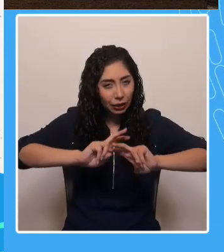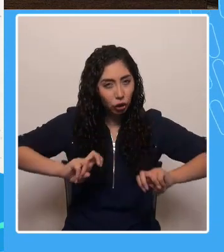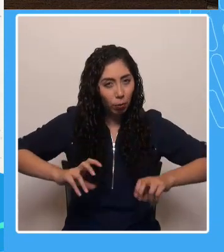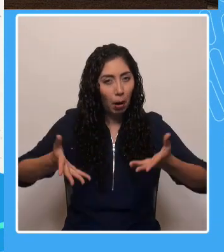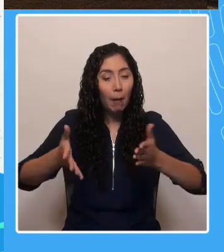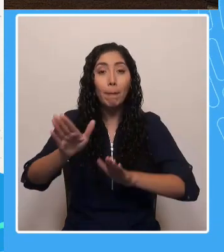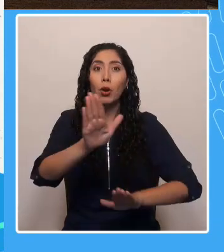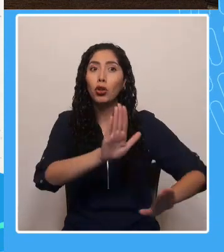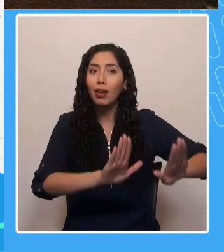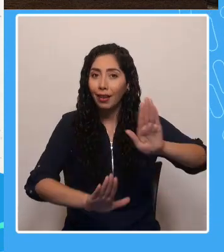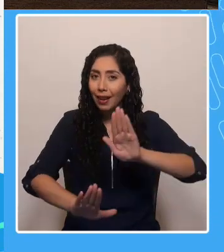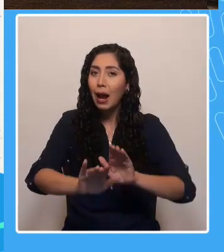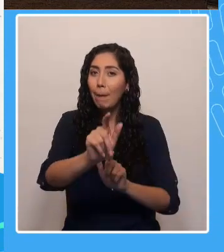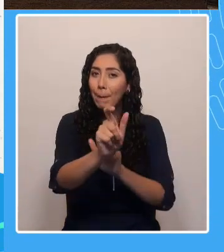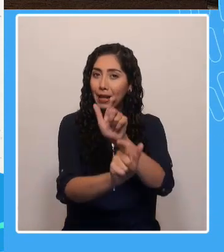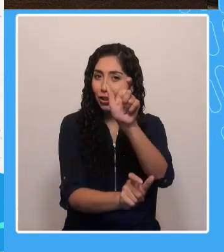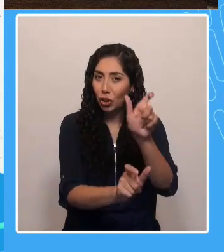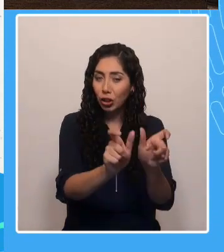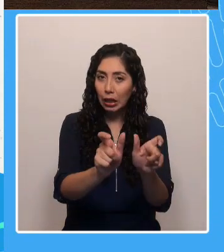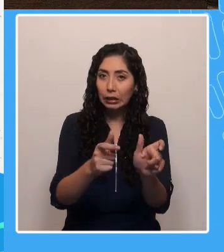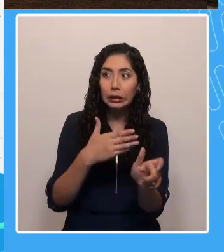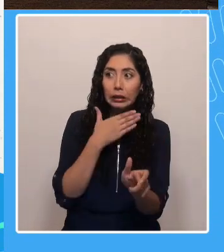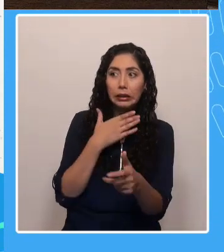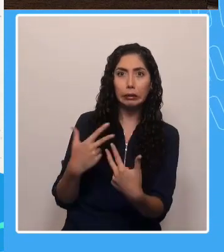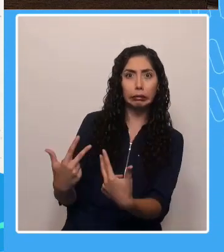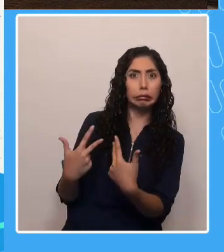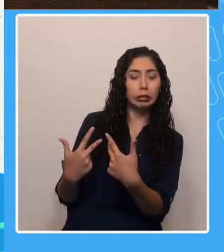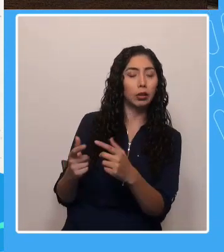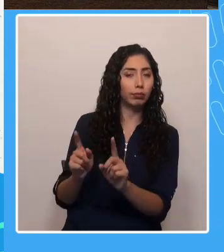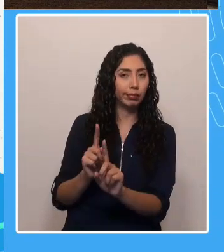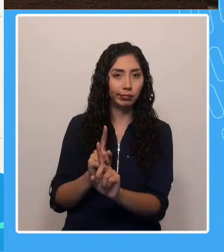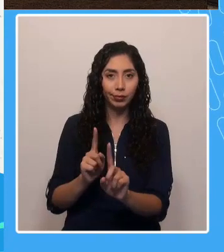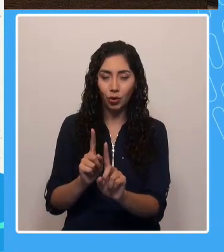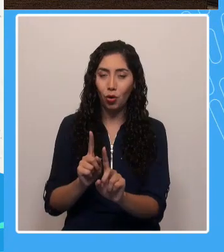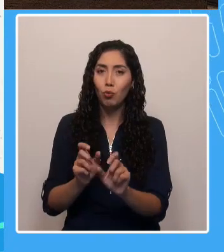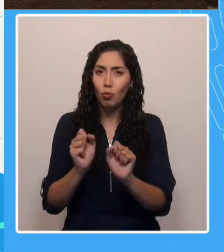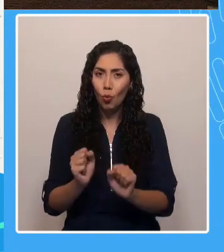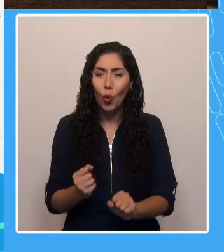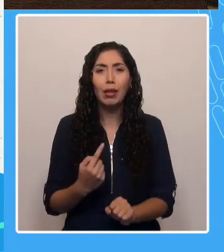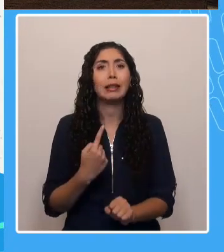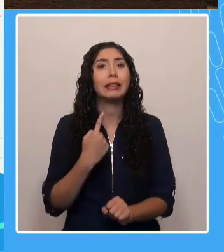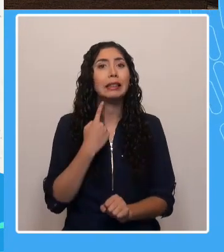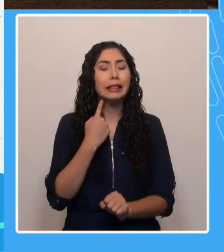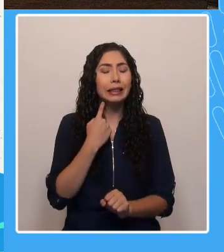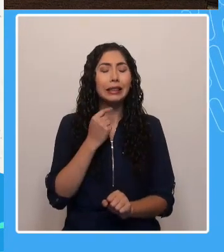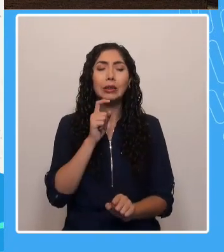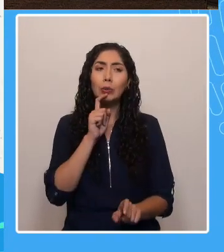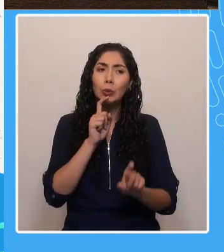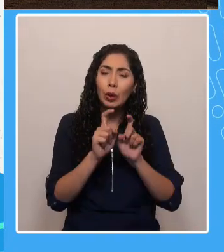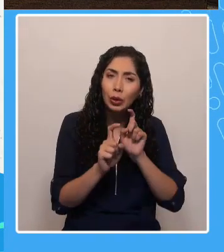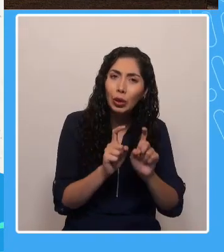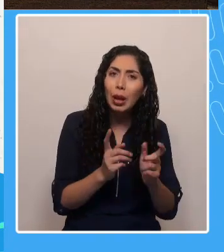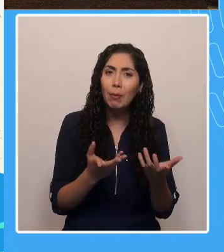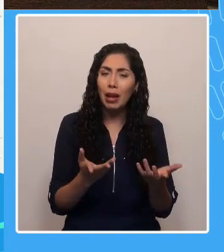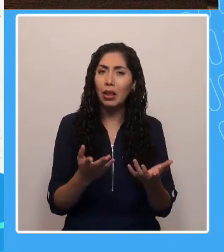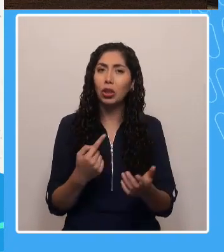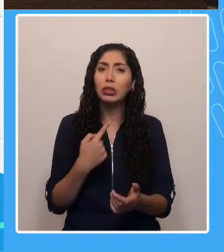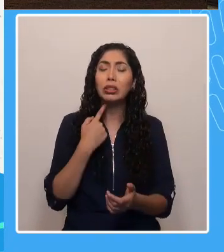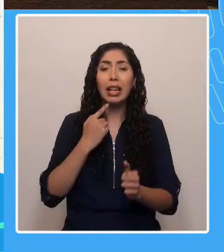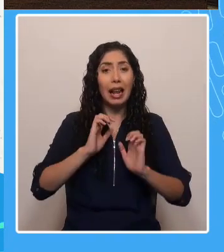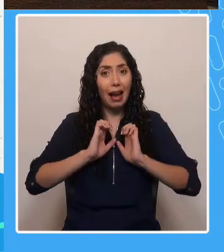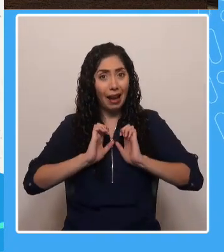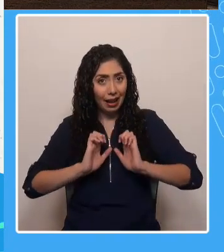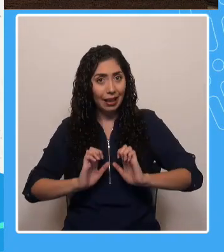las personas de presiones indebidas que puedan afectar juicios, cuestionamientos y la ética en relación con